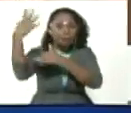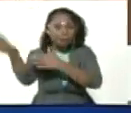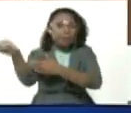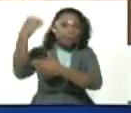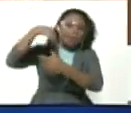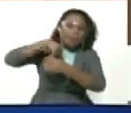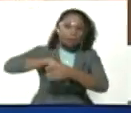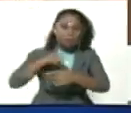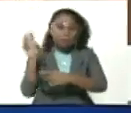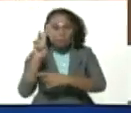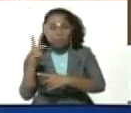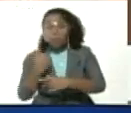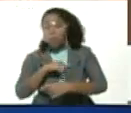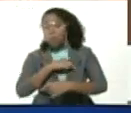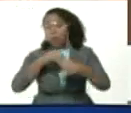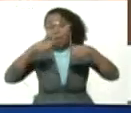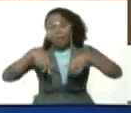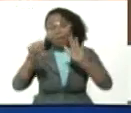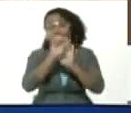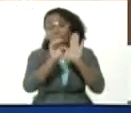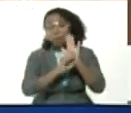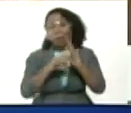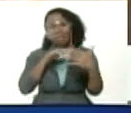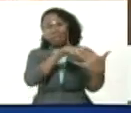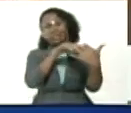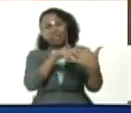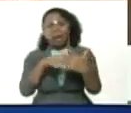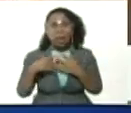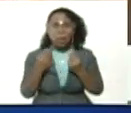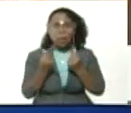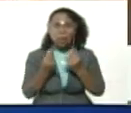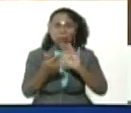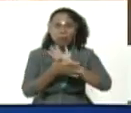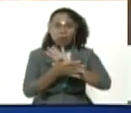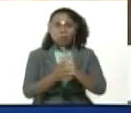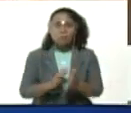Bueno, nosotros en esta etapa de guerra económica